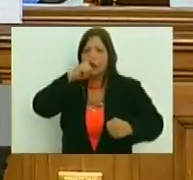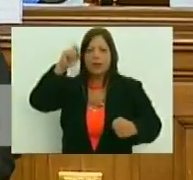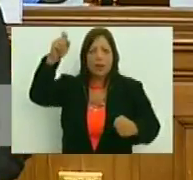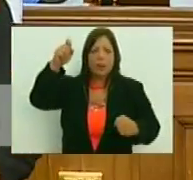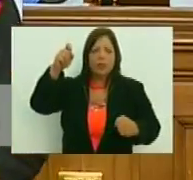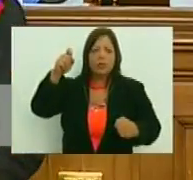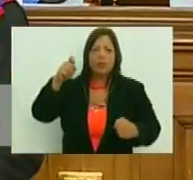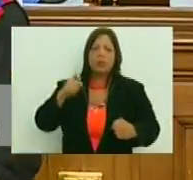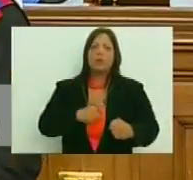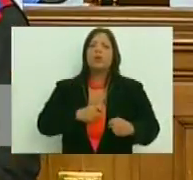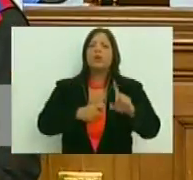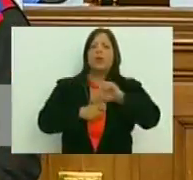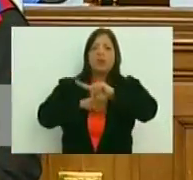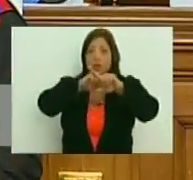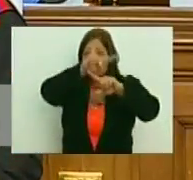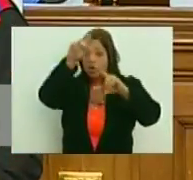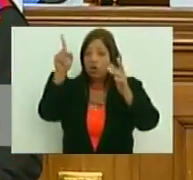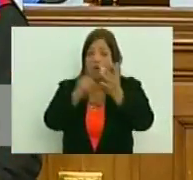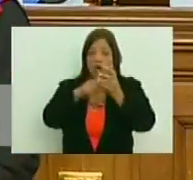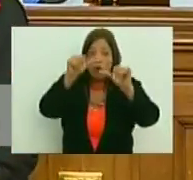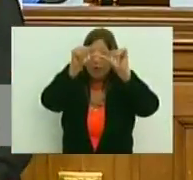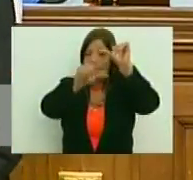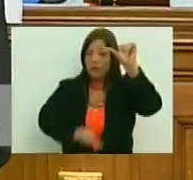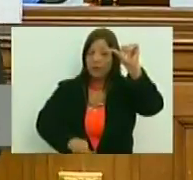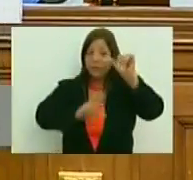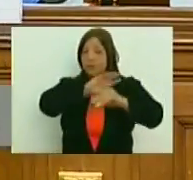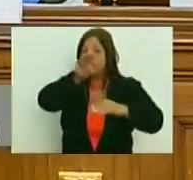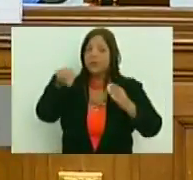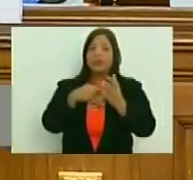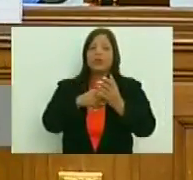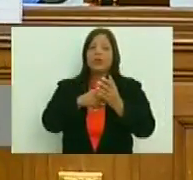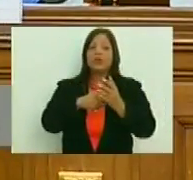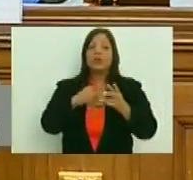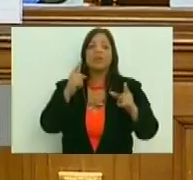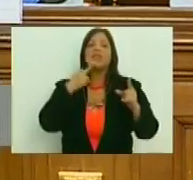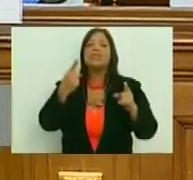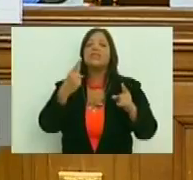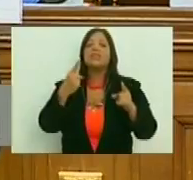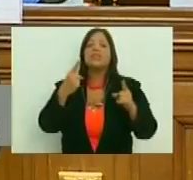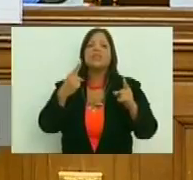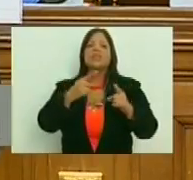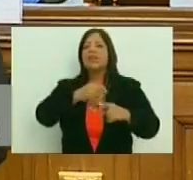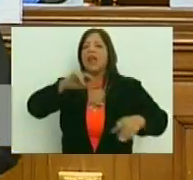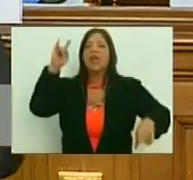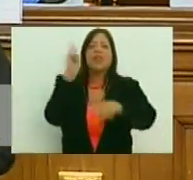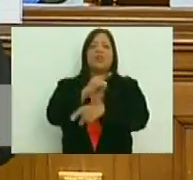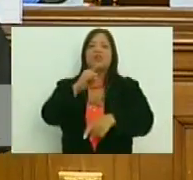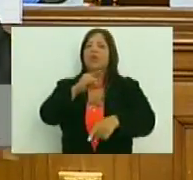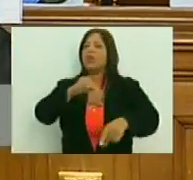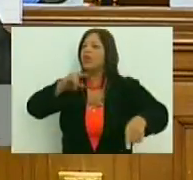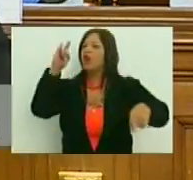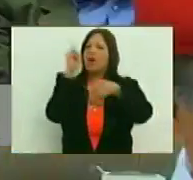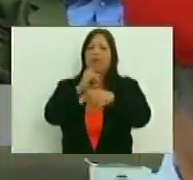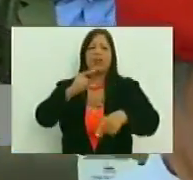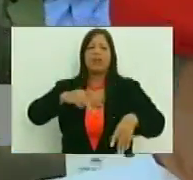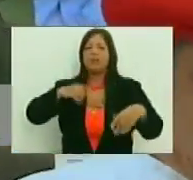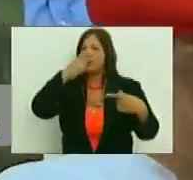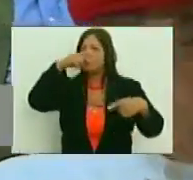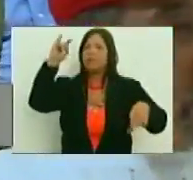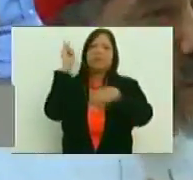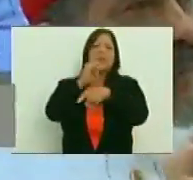obrero Nicolás Maduro en todas sus disposiciones y en todas sus tareas, pues sencillamente es traidor. Así de